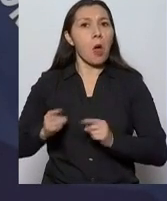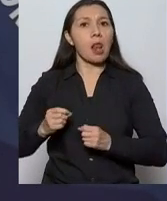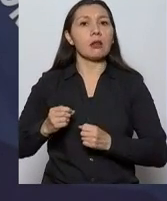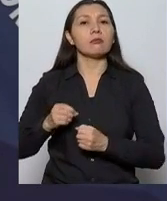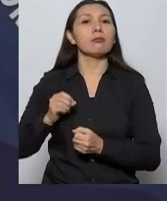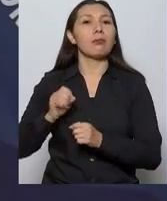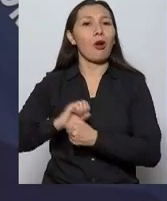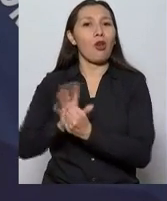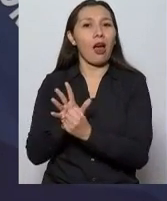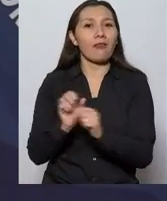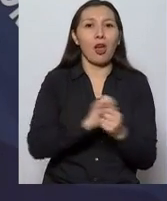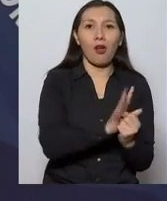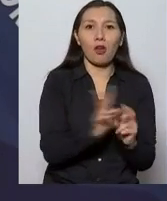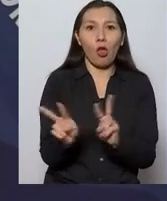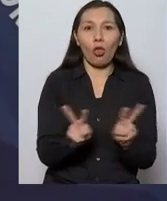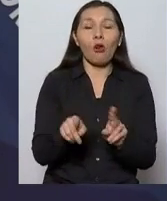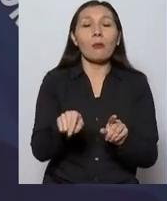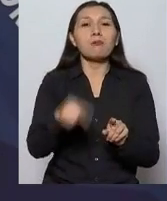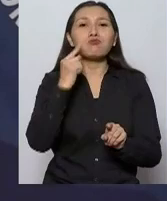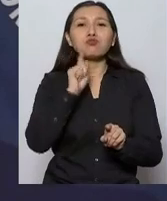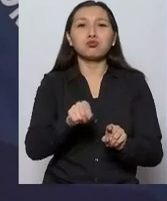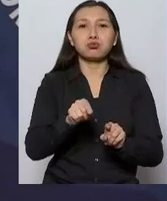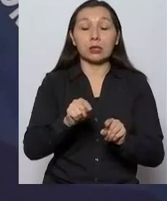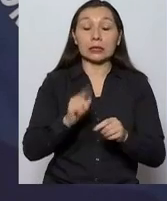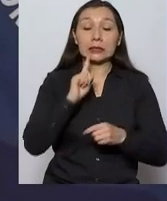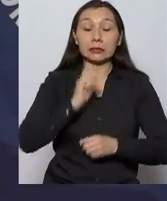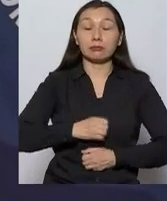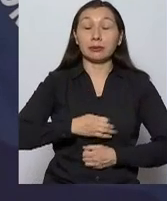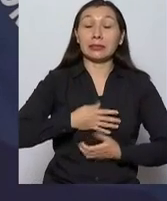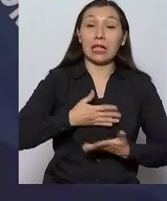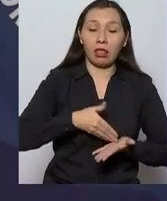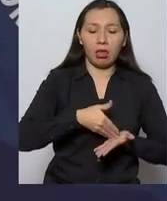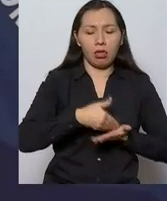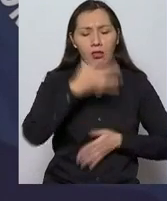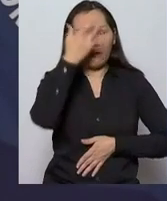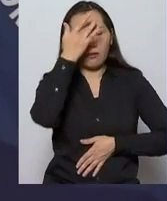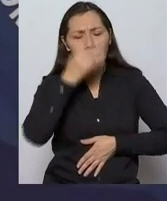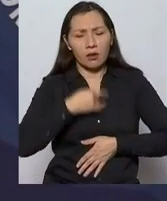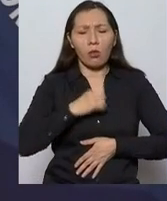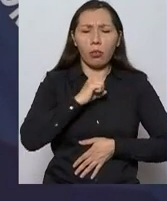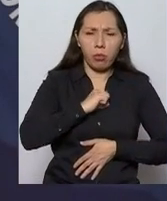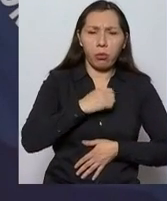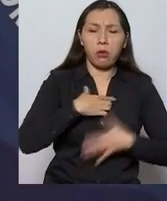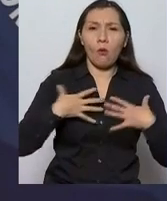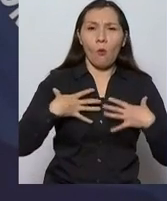los casos con síntomas nos generan un